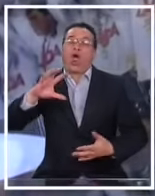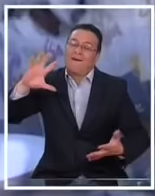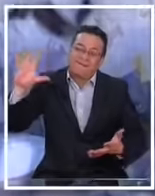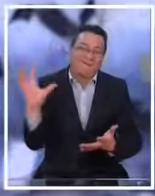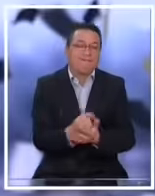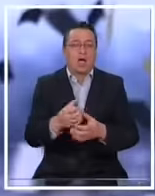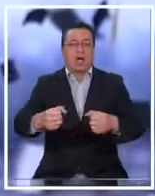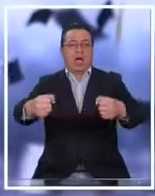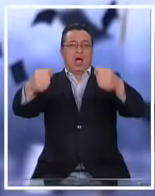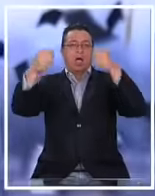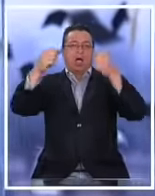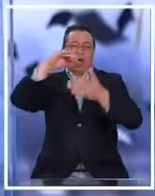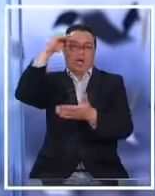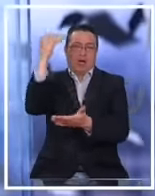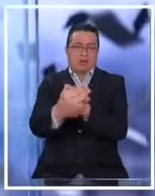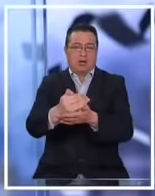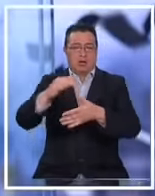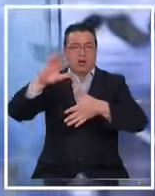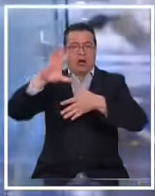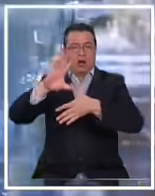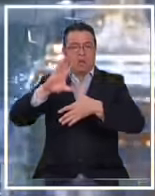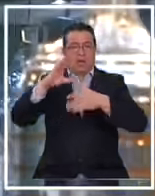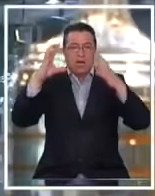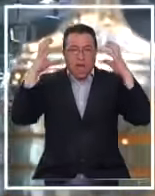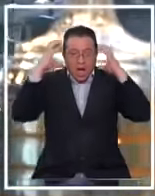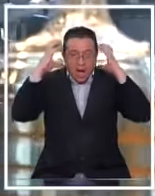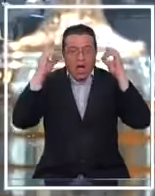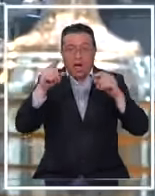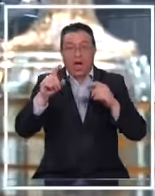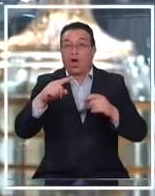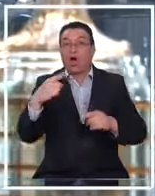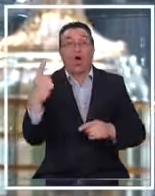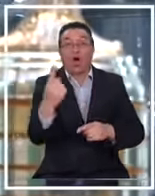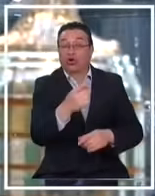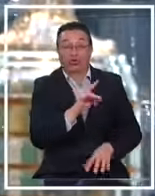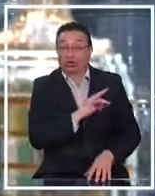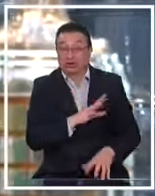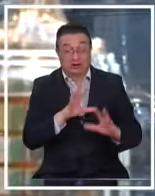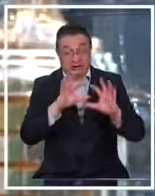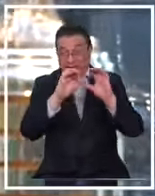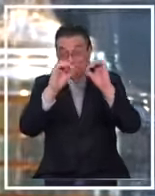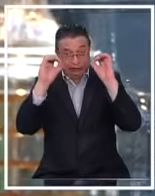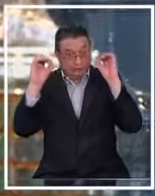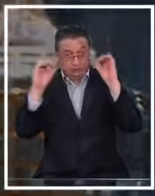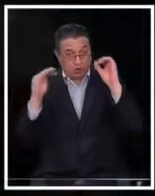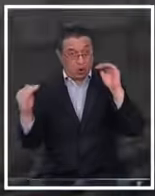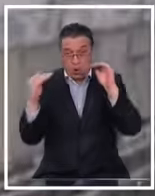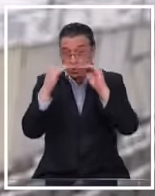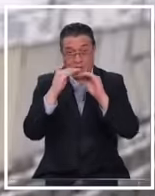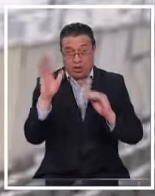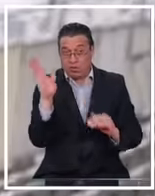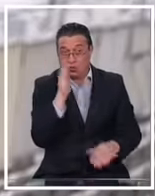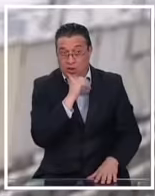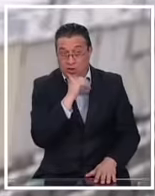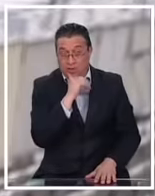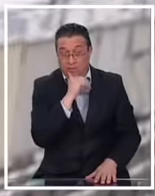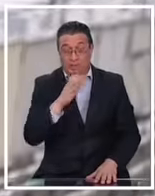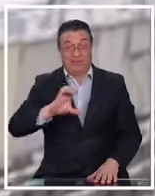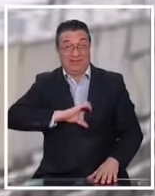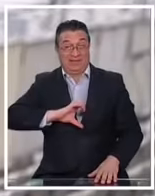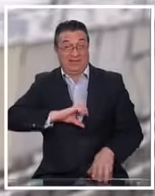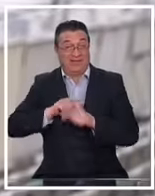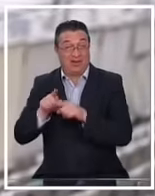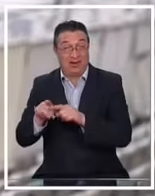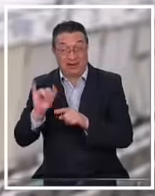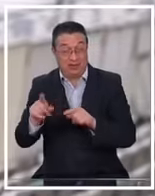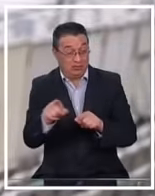Copa Libertadores de América, un hecho que ningún otro plantel del fútbol chileno ha podido igualar. Josic y sus